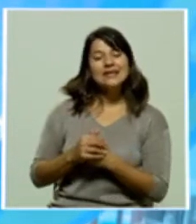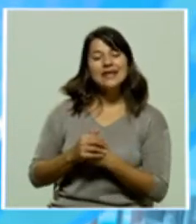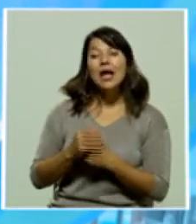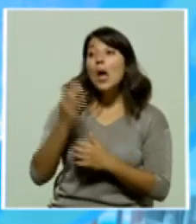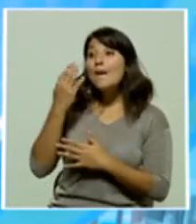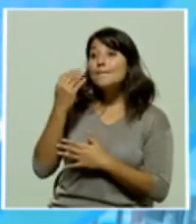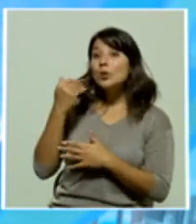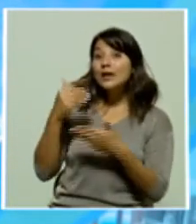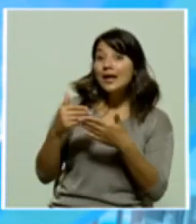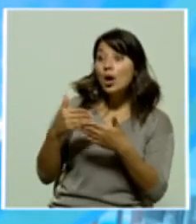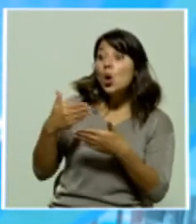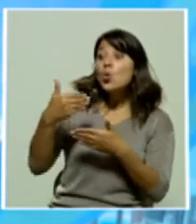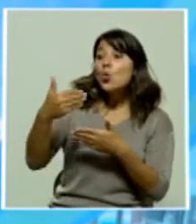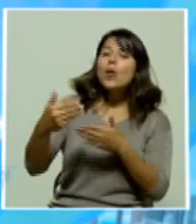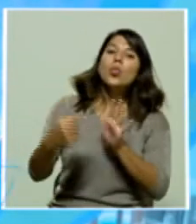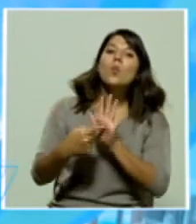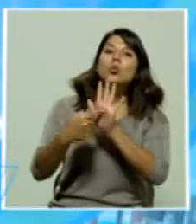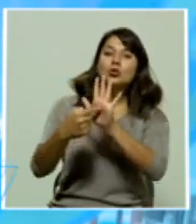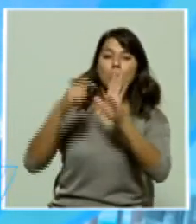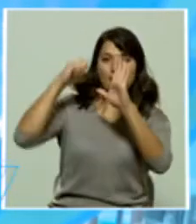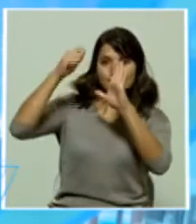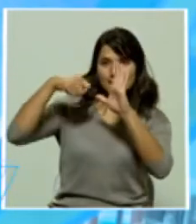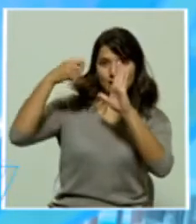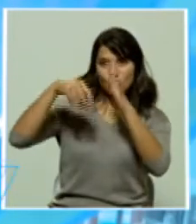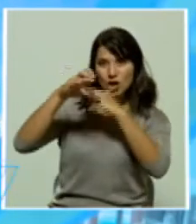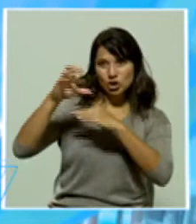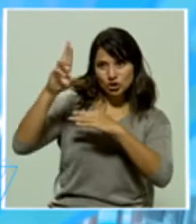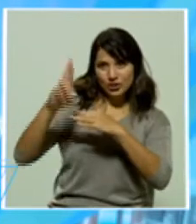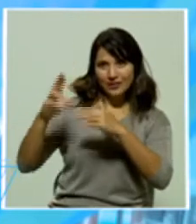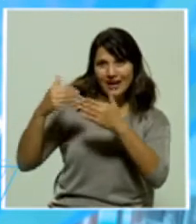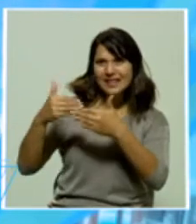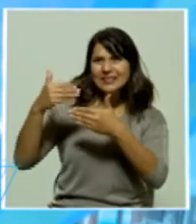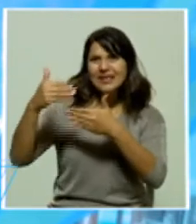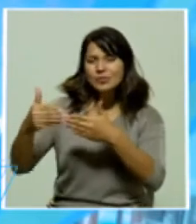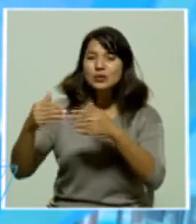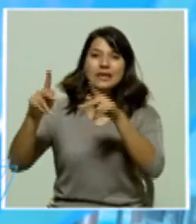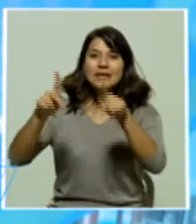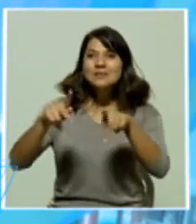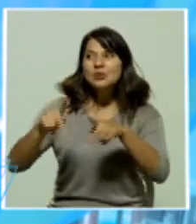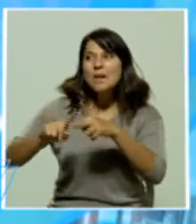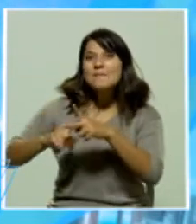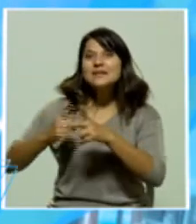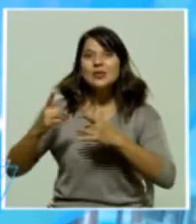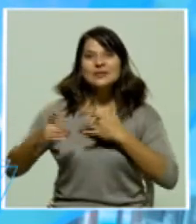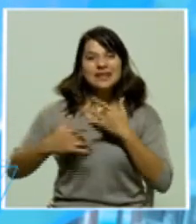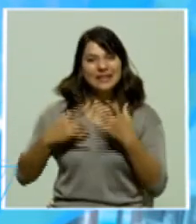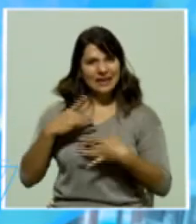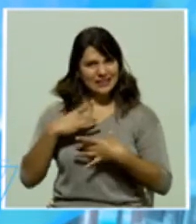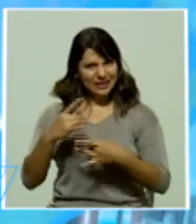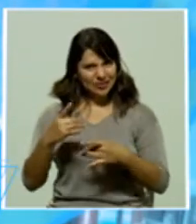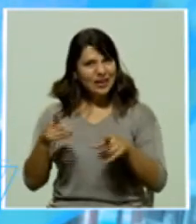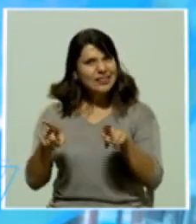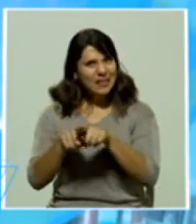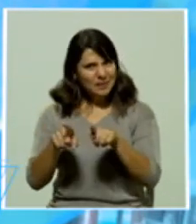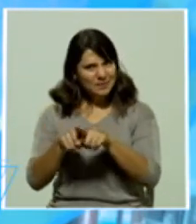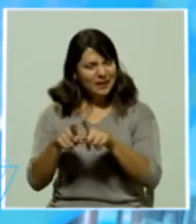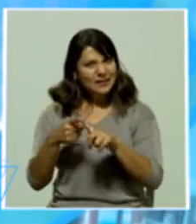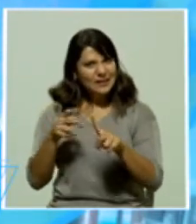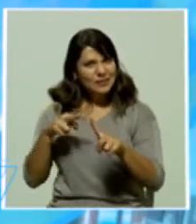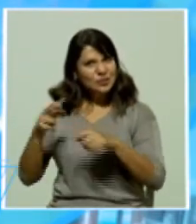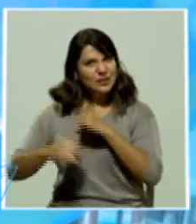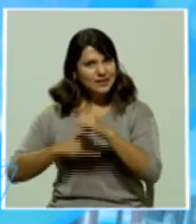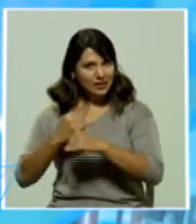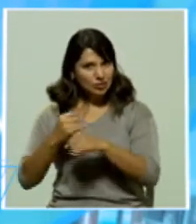del estreno, aquí en Costa Rica realmente como que despertó mucho interés incluso a nivel internacional y algunos medios internacionales, en